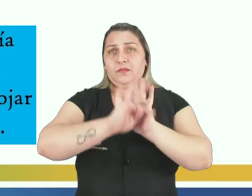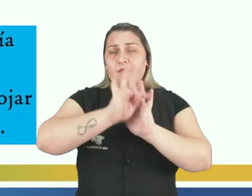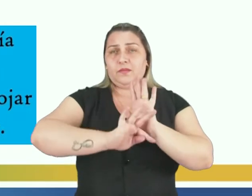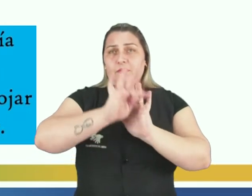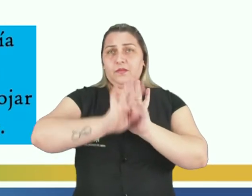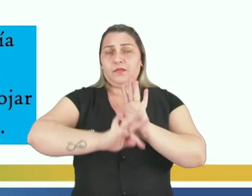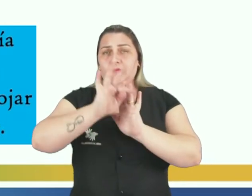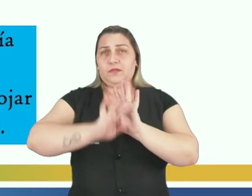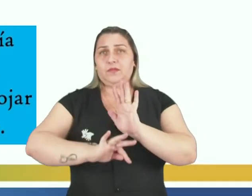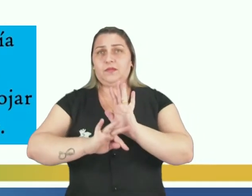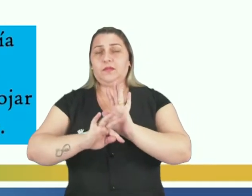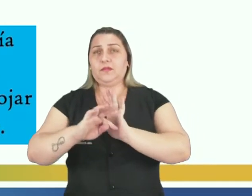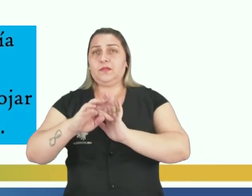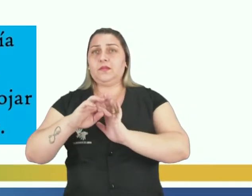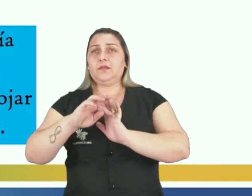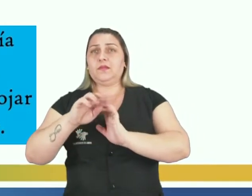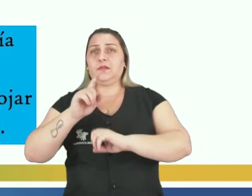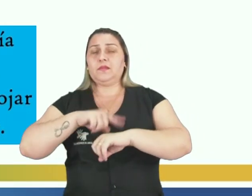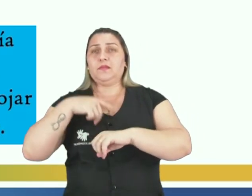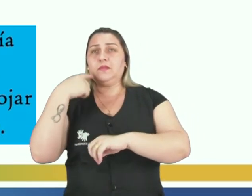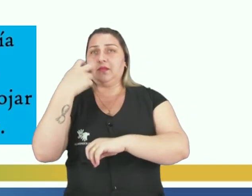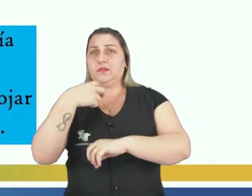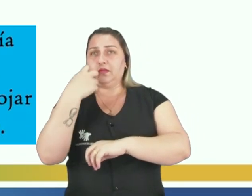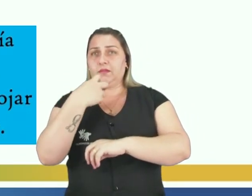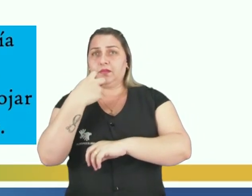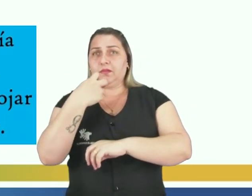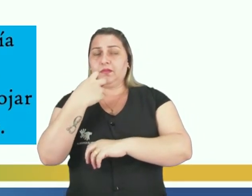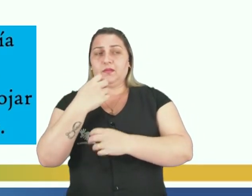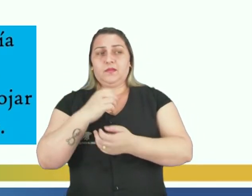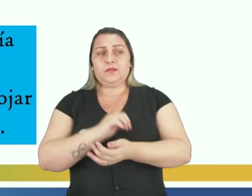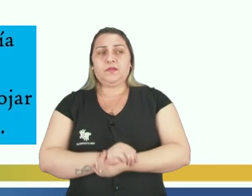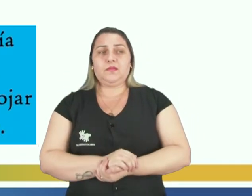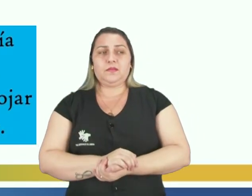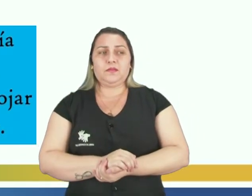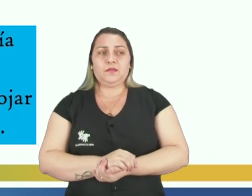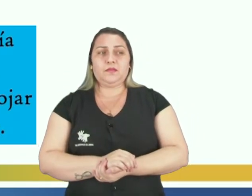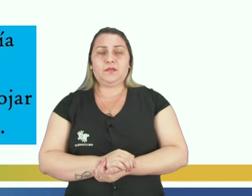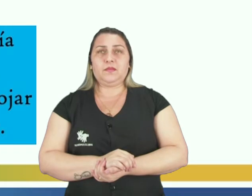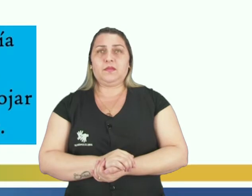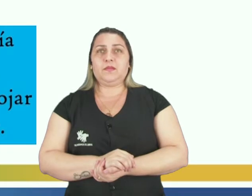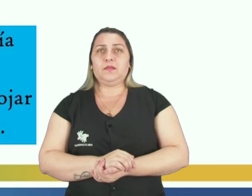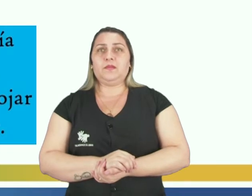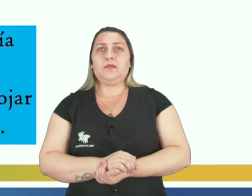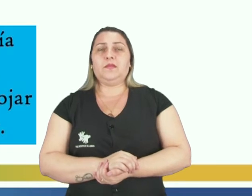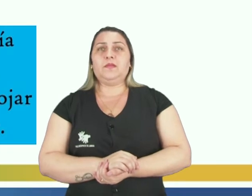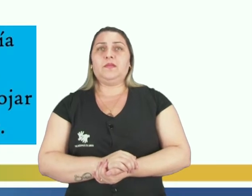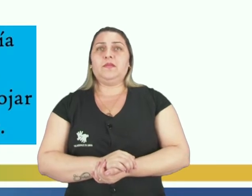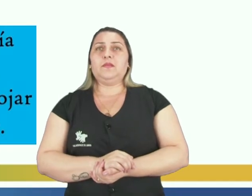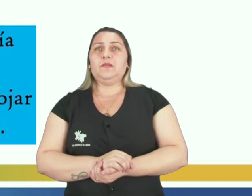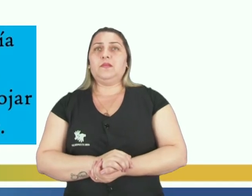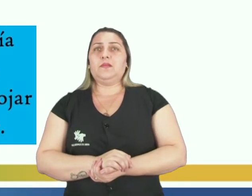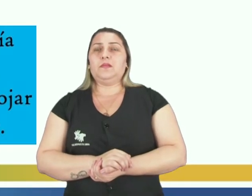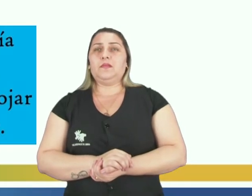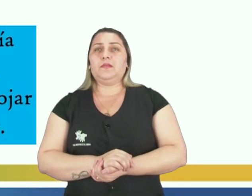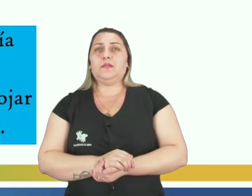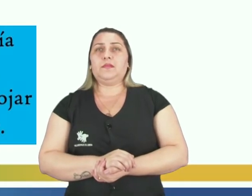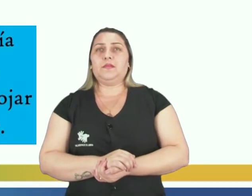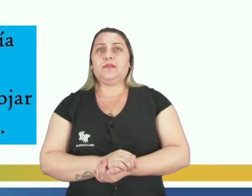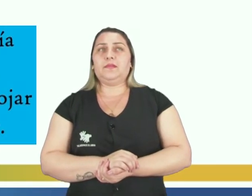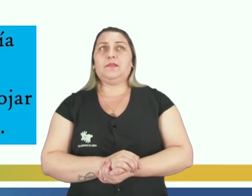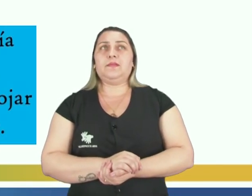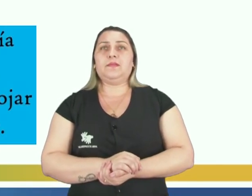si lloras. Si lloras, yo lloro. Tu llanto es mi llanto, tu llanto es mi lloro.